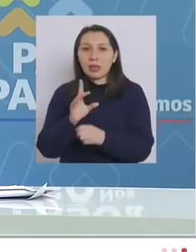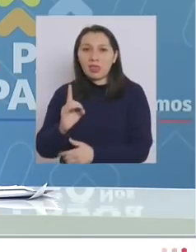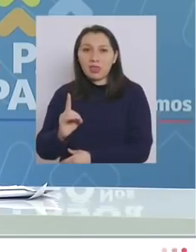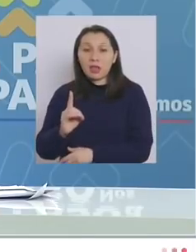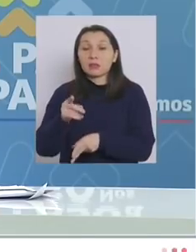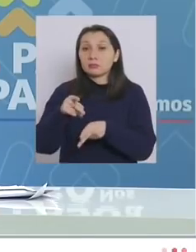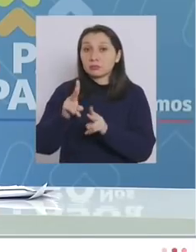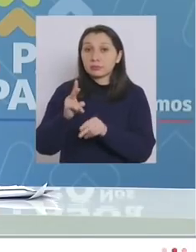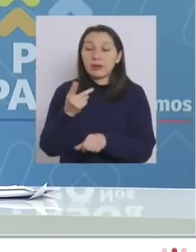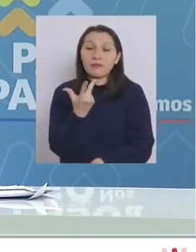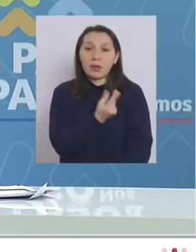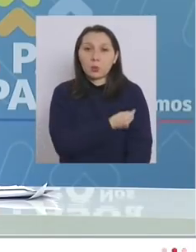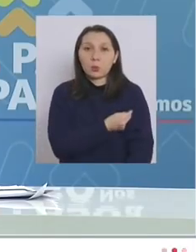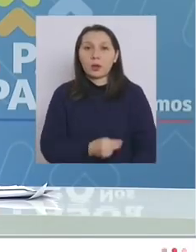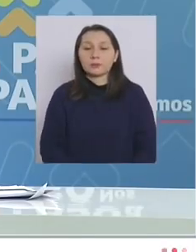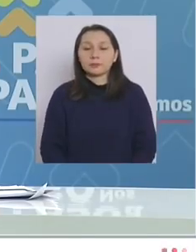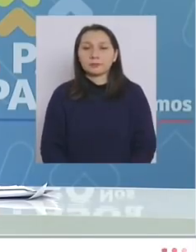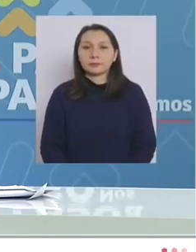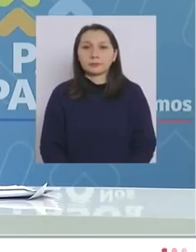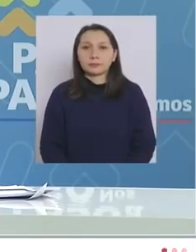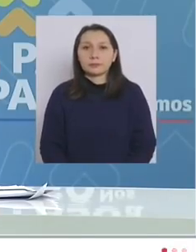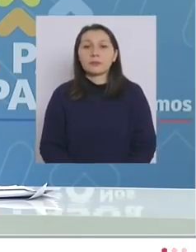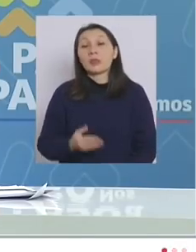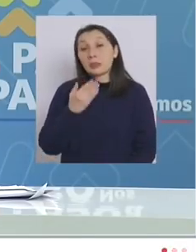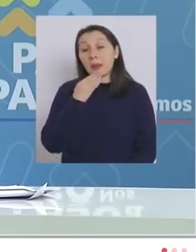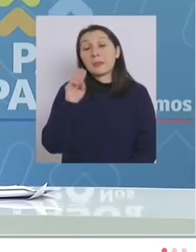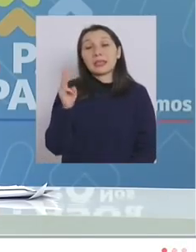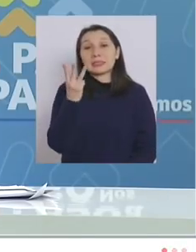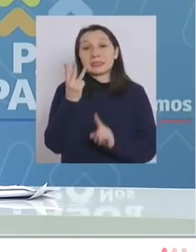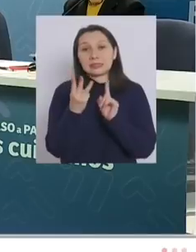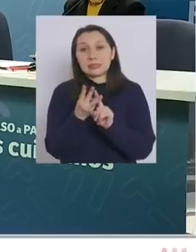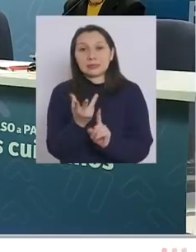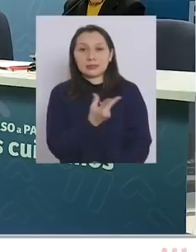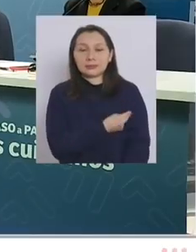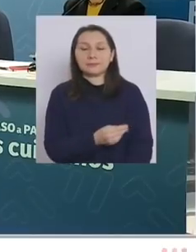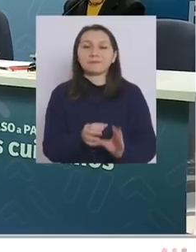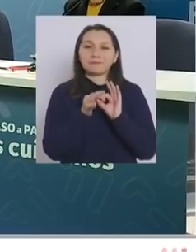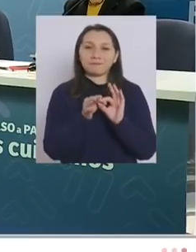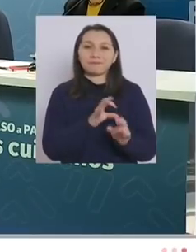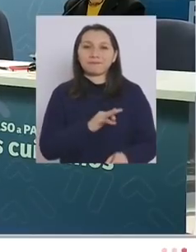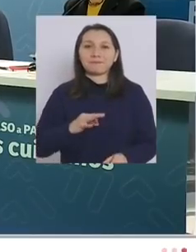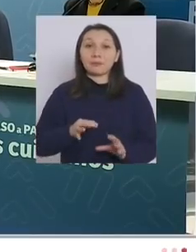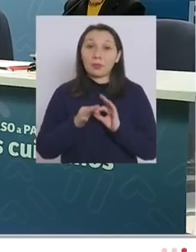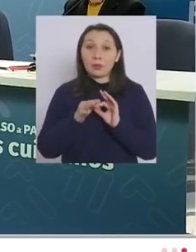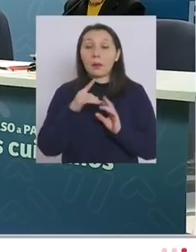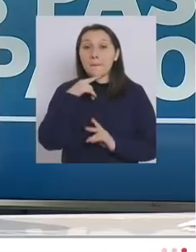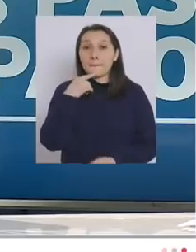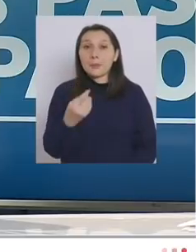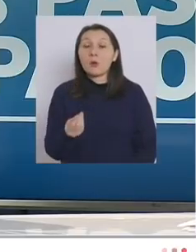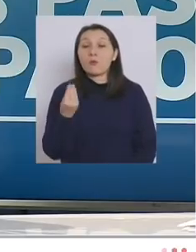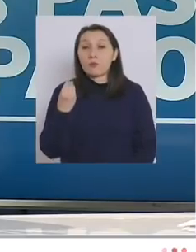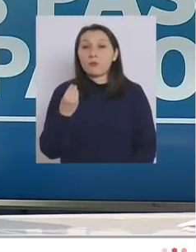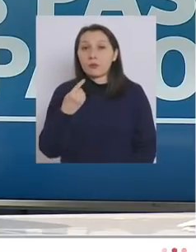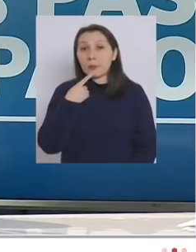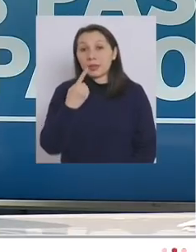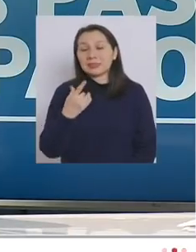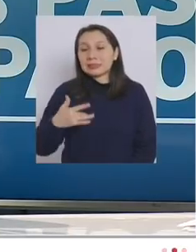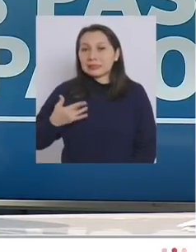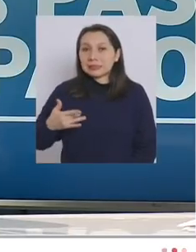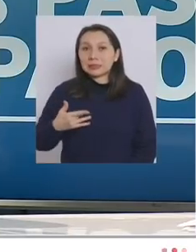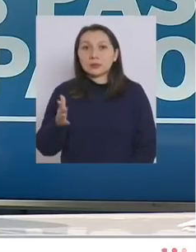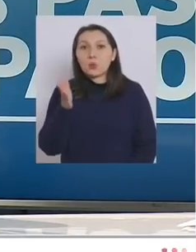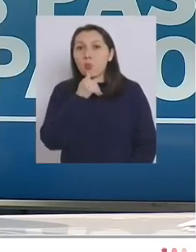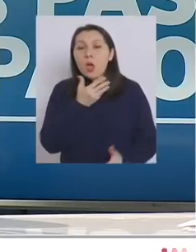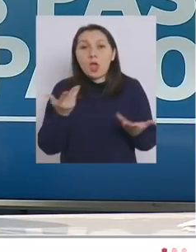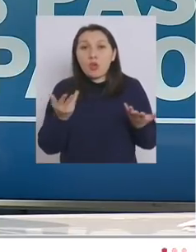y la efectividad de las vacunas. Y Gracias. también la tercera dosis. Sí. Gracias, ministro. Y bueno, gracias por la pregunta. Es una buena pregunta. Lamentablemente no